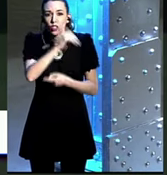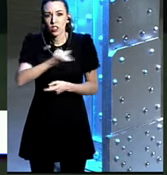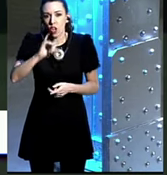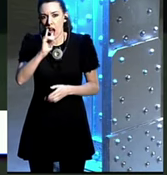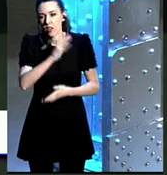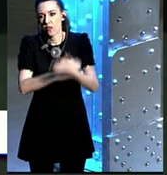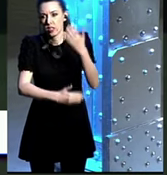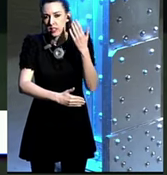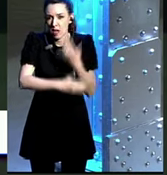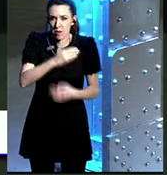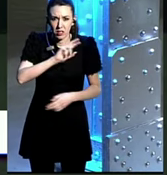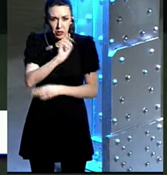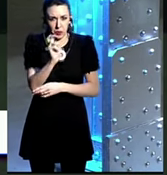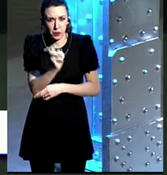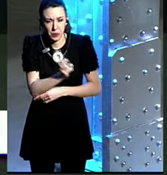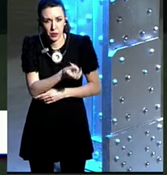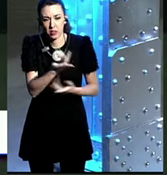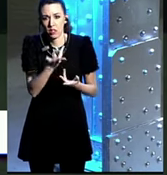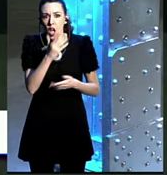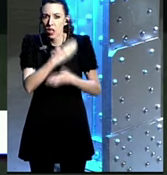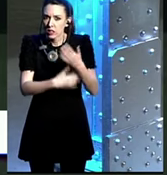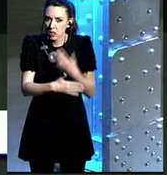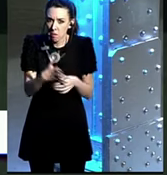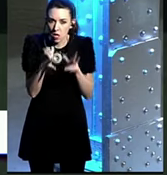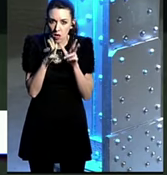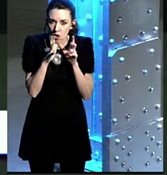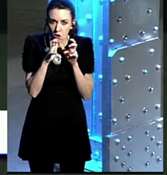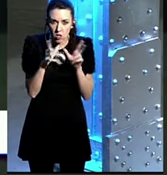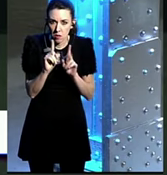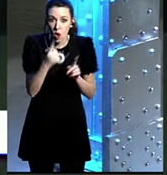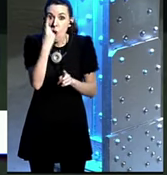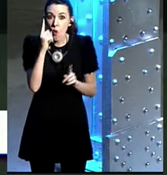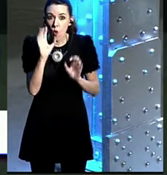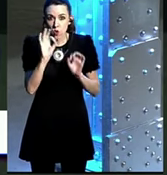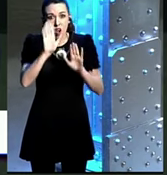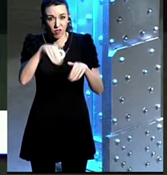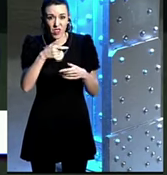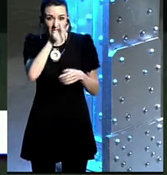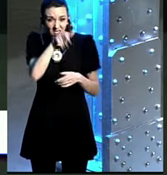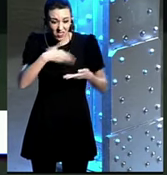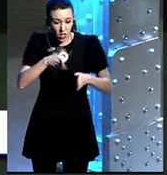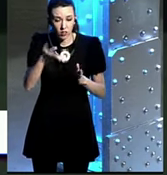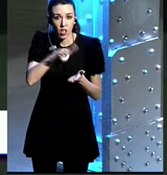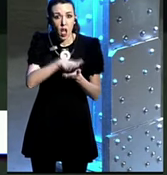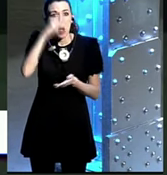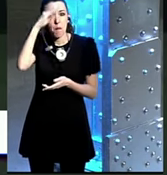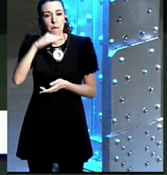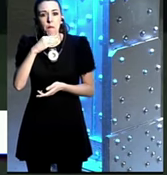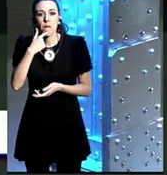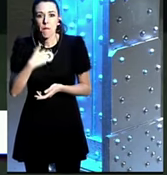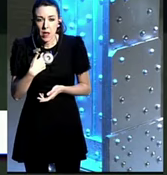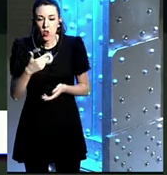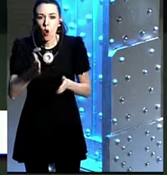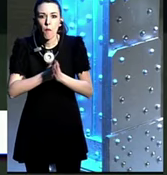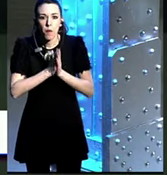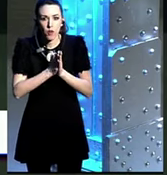tienen discapacidades muy terribles y bueno, uno de estos casos acabó falleciendo y el padre dijo, por favor,